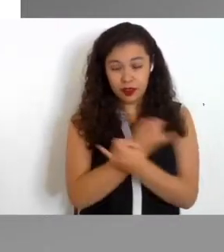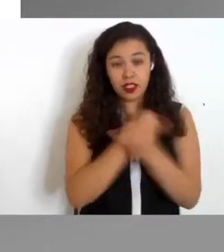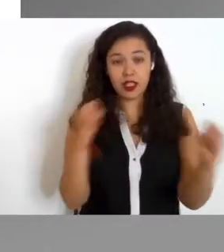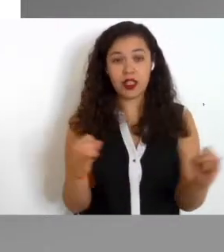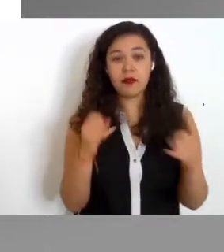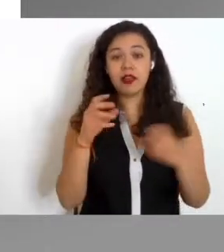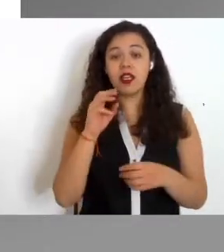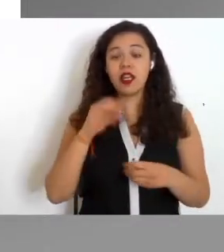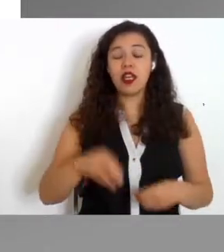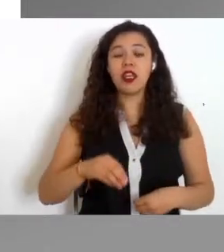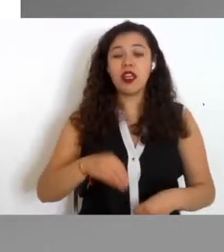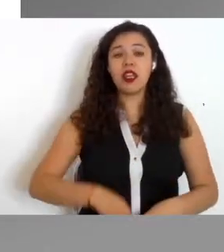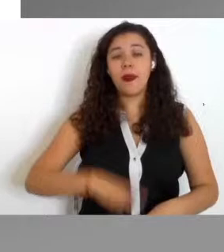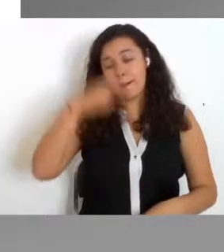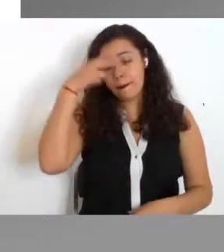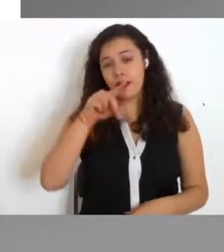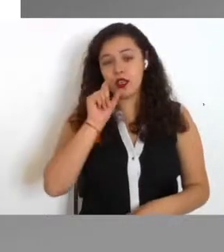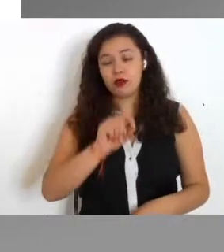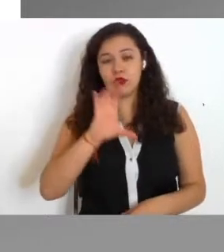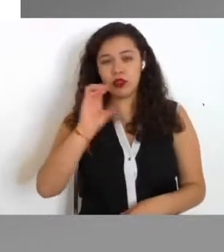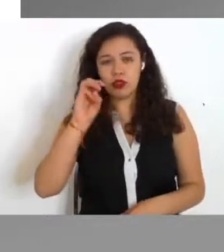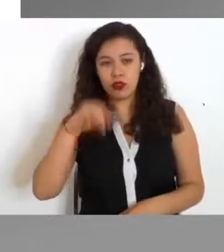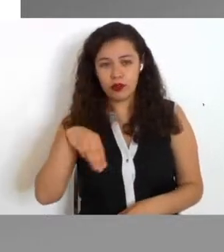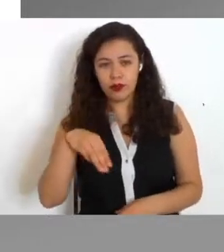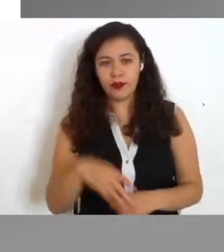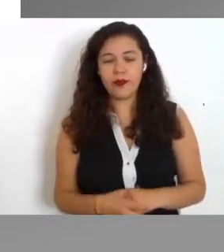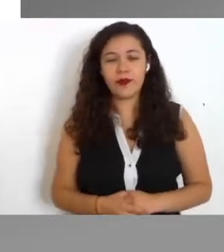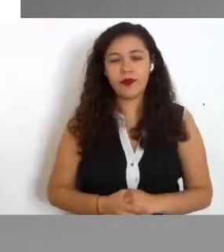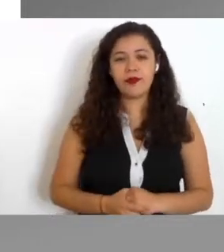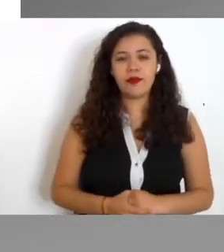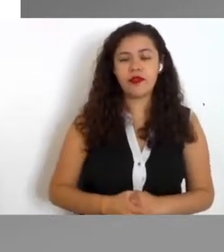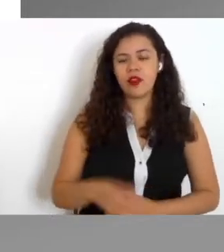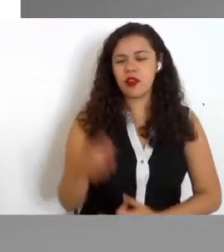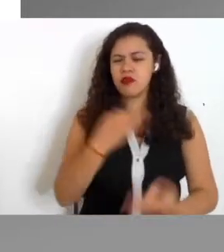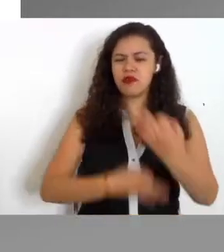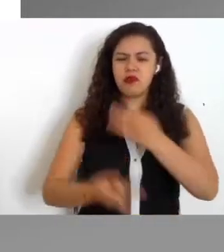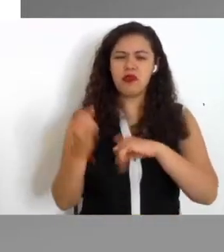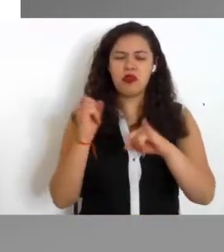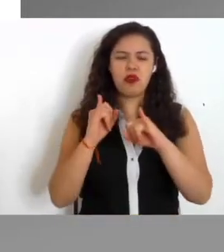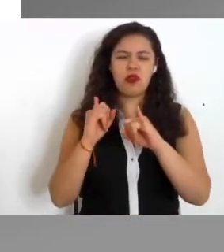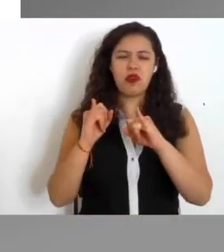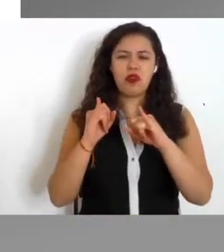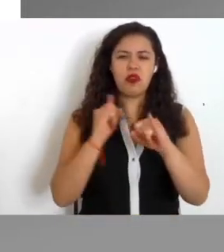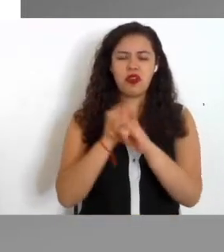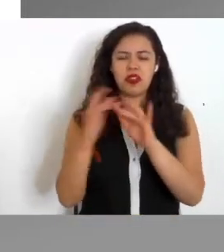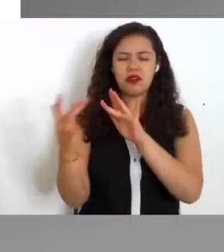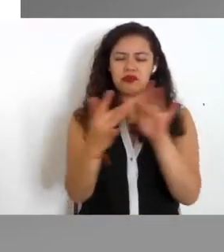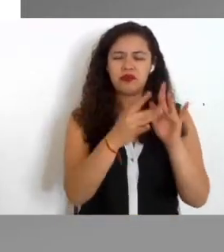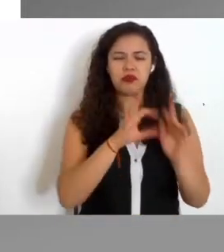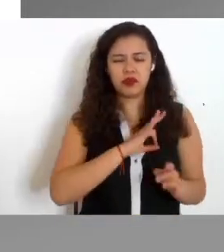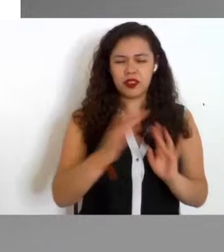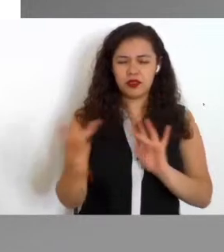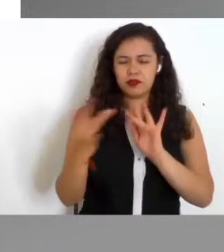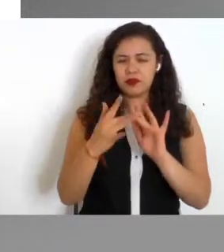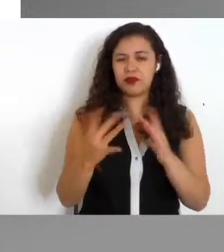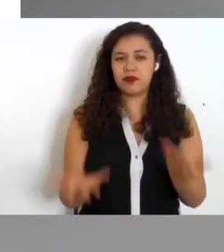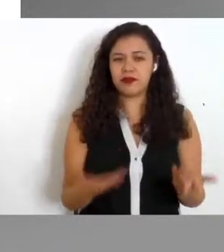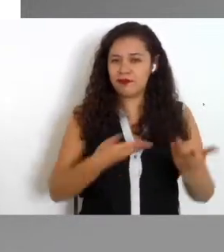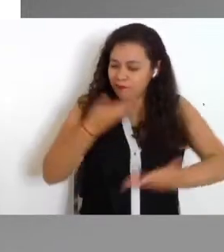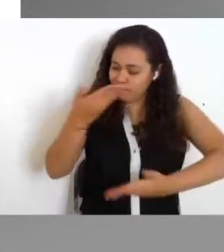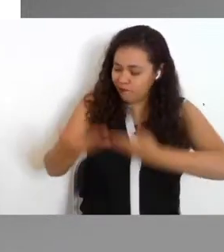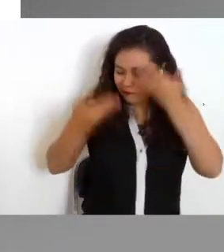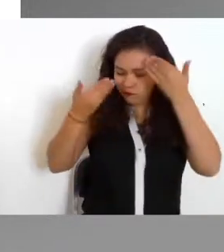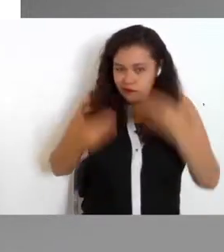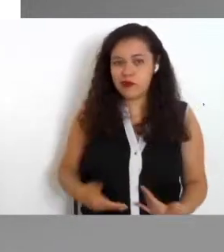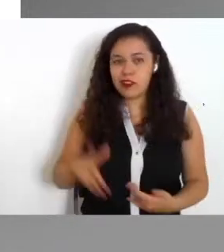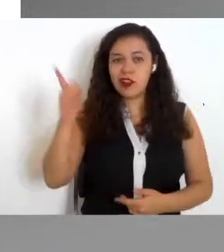www.biindependientemexico.com y pueden encontrarnos también en todas las redes sociales y pues, ¿qué les puedo decir? A las órdenes y ojalá y esto